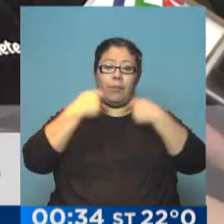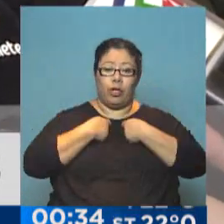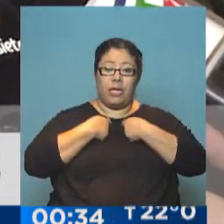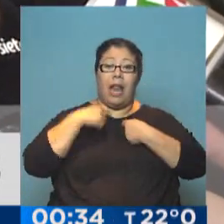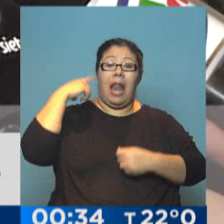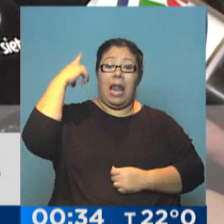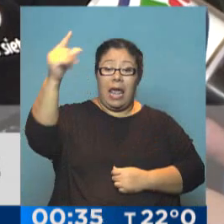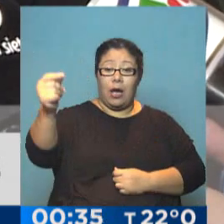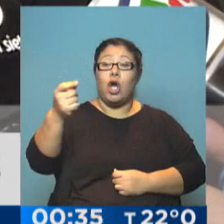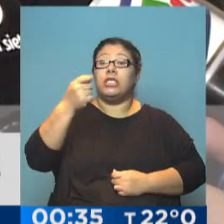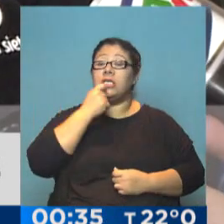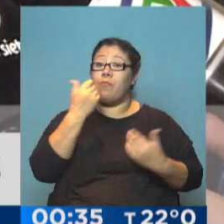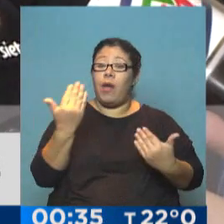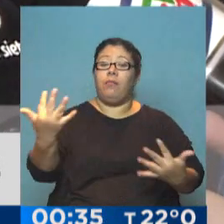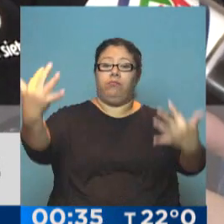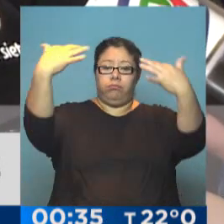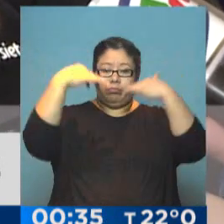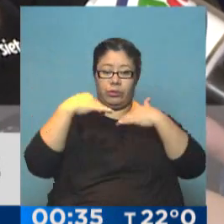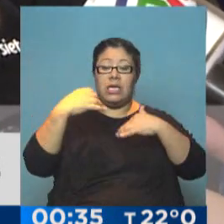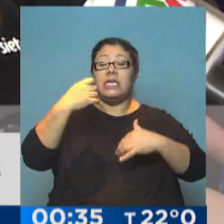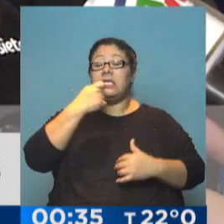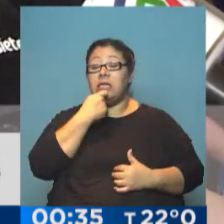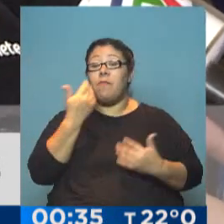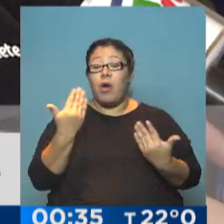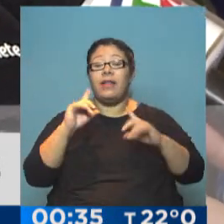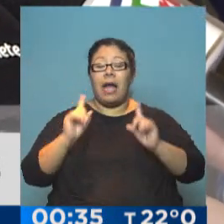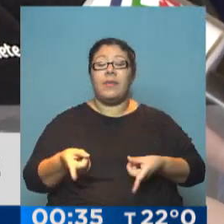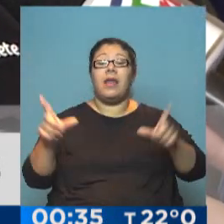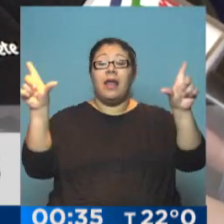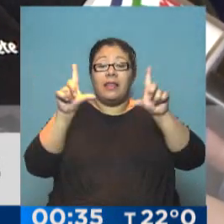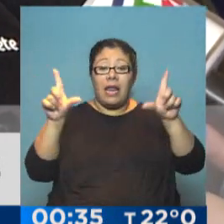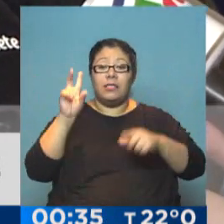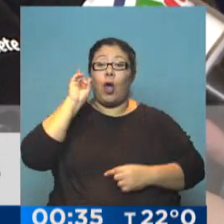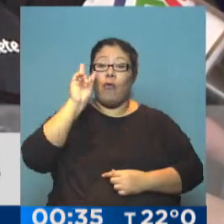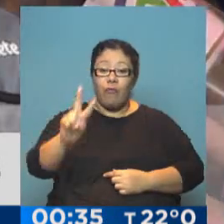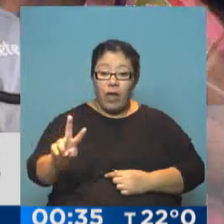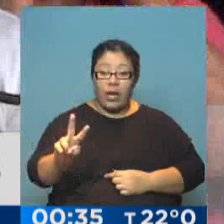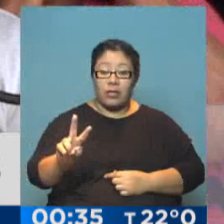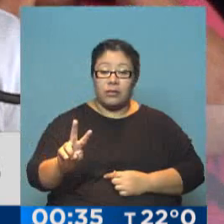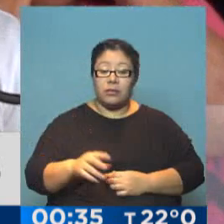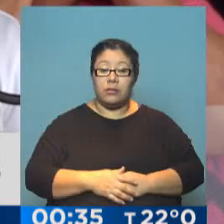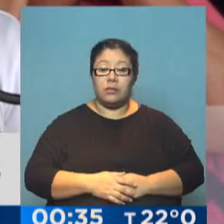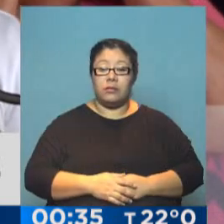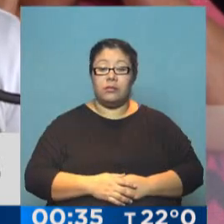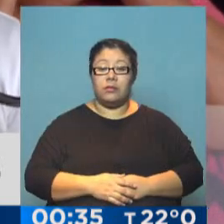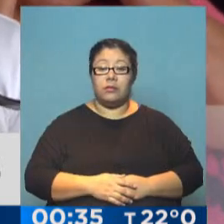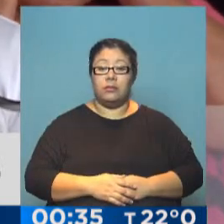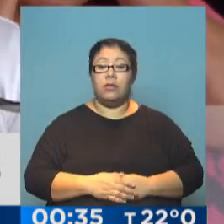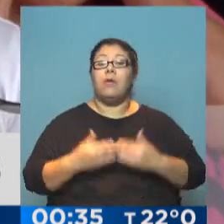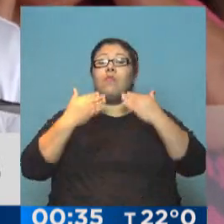estén físicamente estarán y los que nos ven por tele y estarán esperando una condena para los culpables también estarán. Muchas gracias